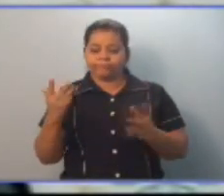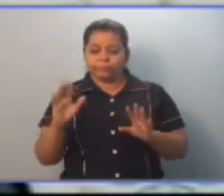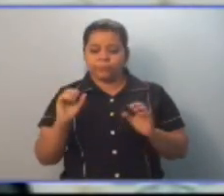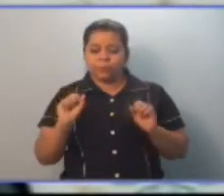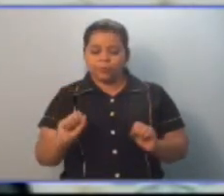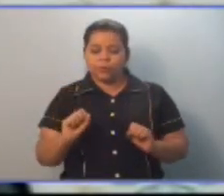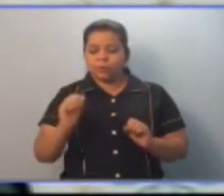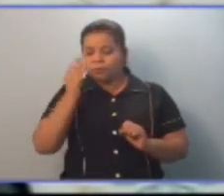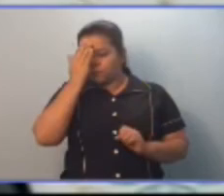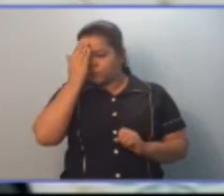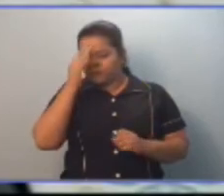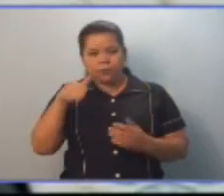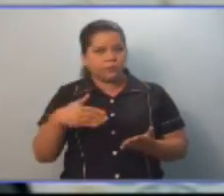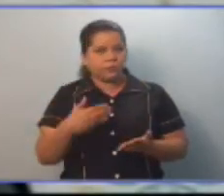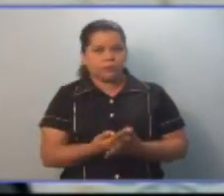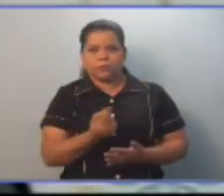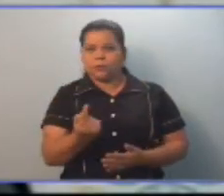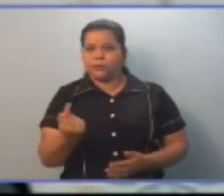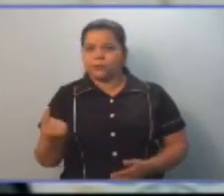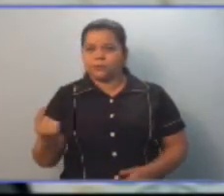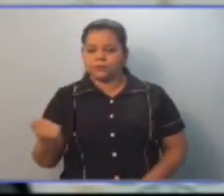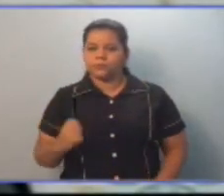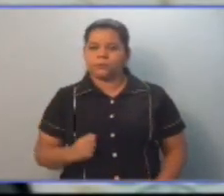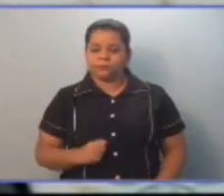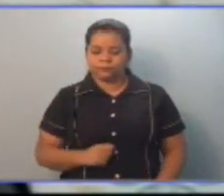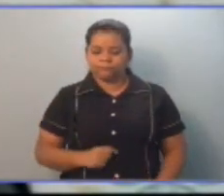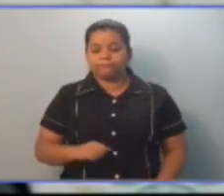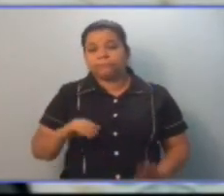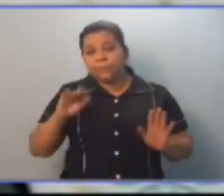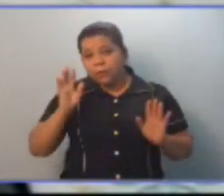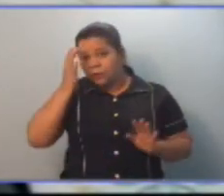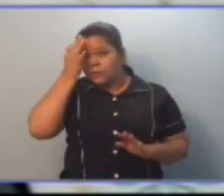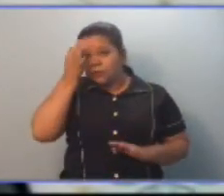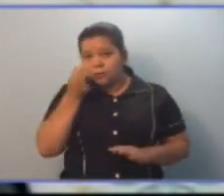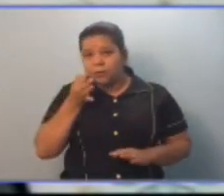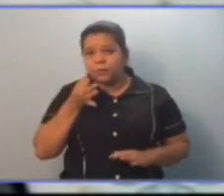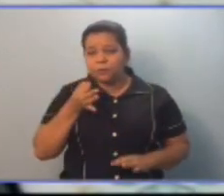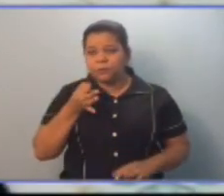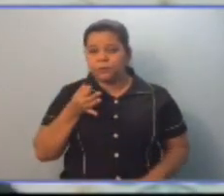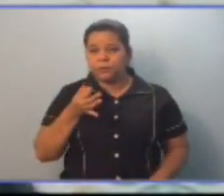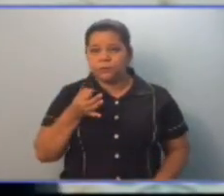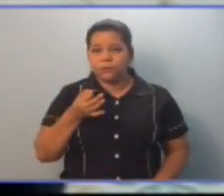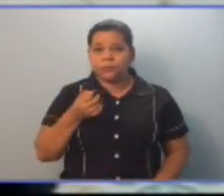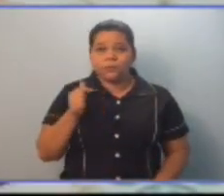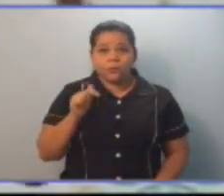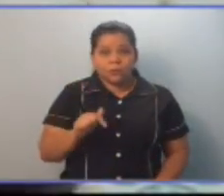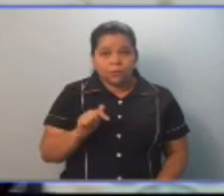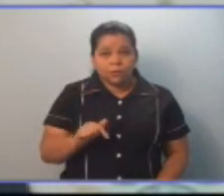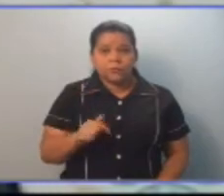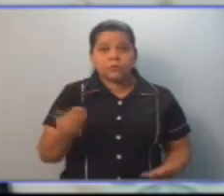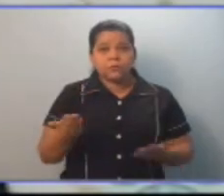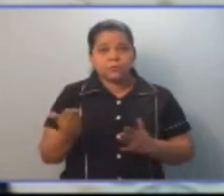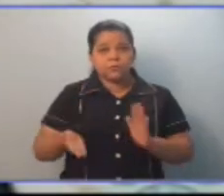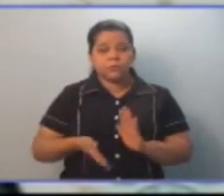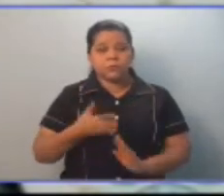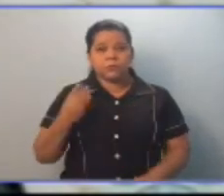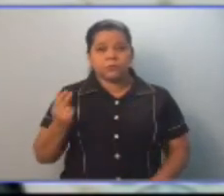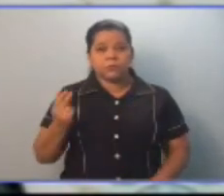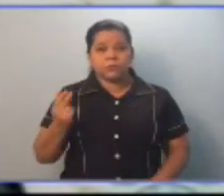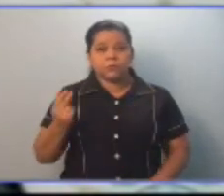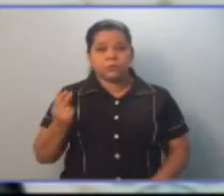sean del conocimiento público. Yo creo que esto posibilitaría también un